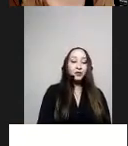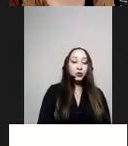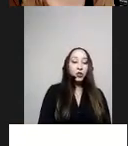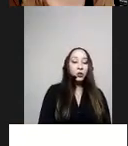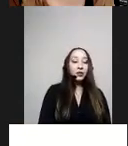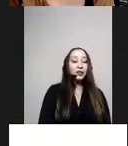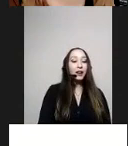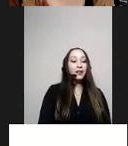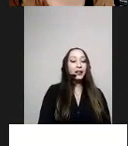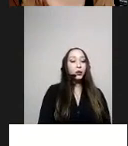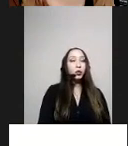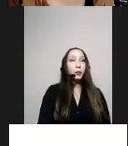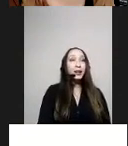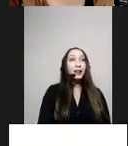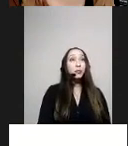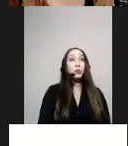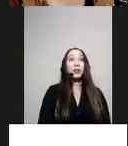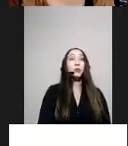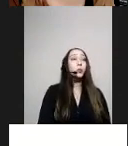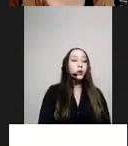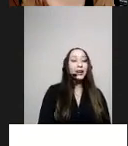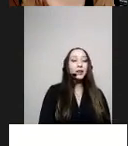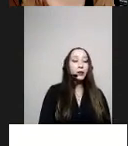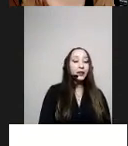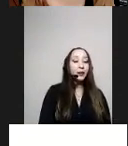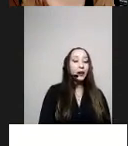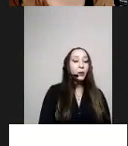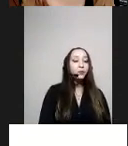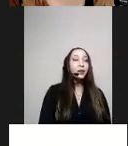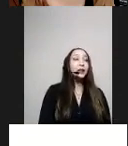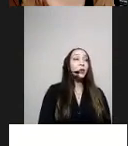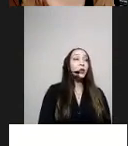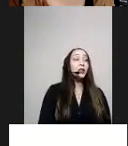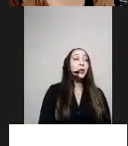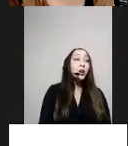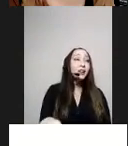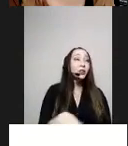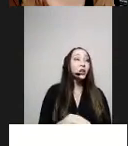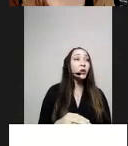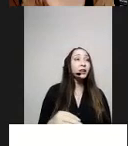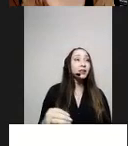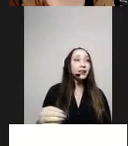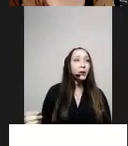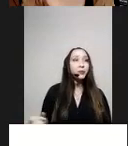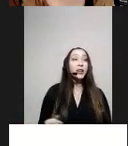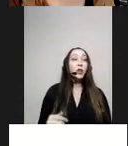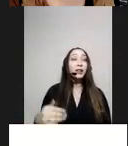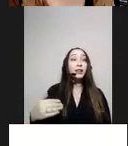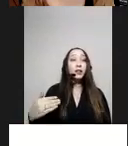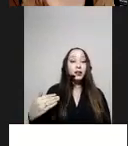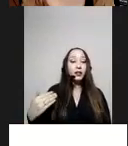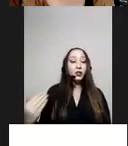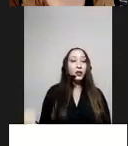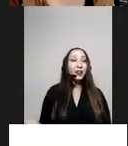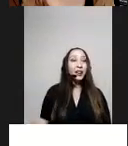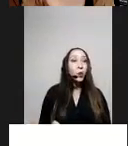las funciones, falta de autonomía, un ritmo muy elevado de trabajo. Luego tenemos los factores organizativos, los estilos